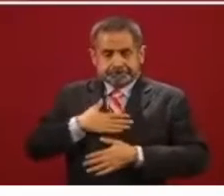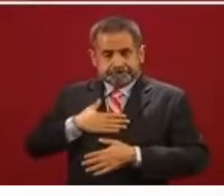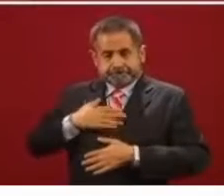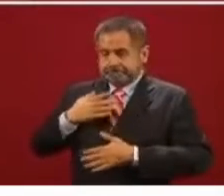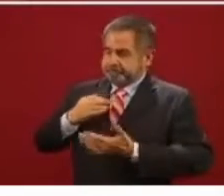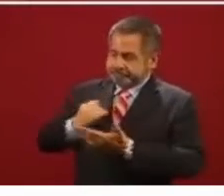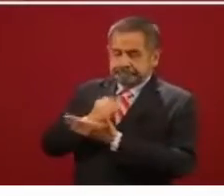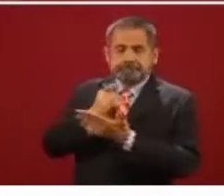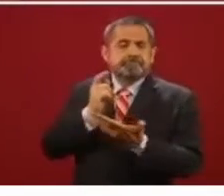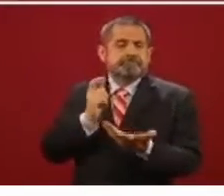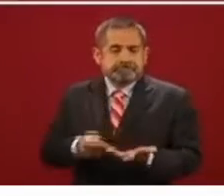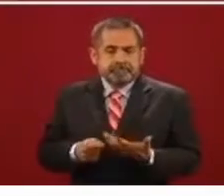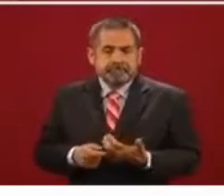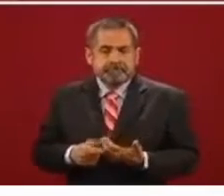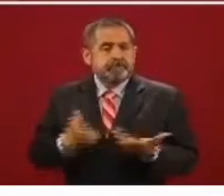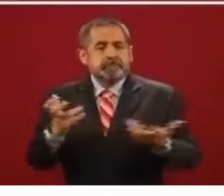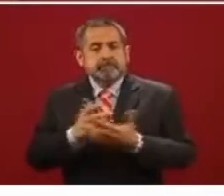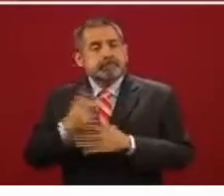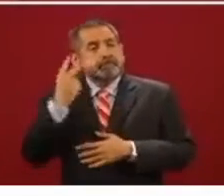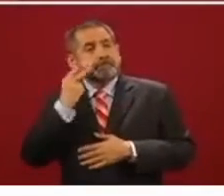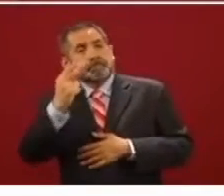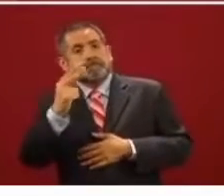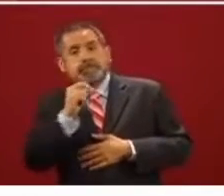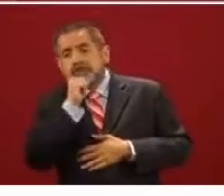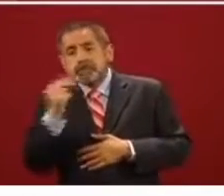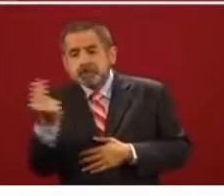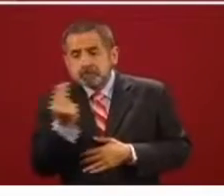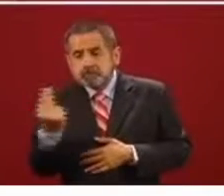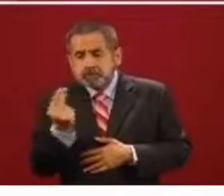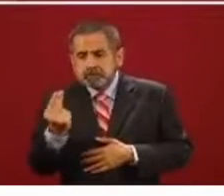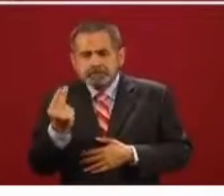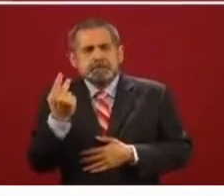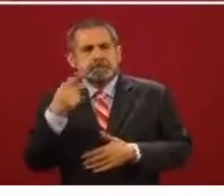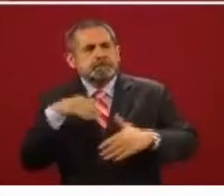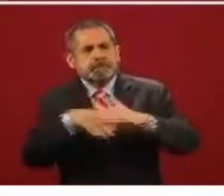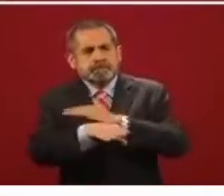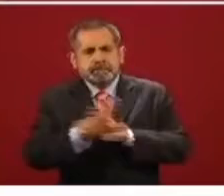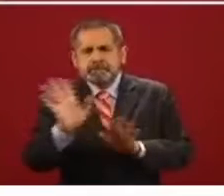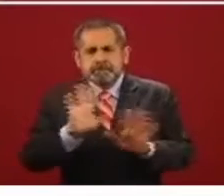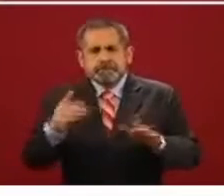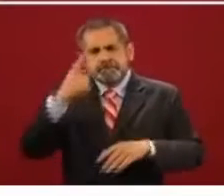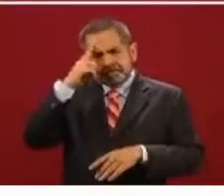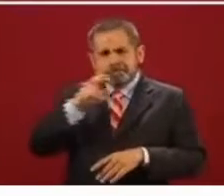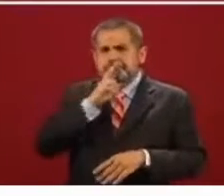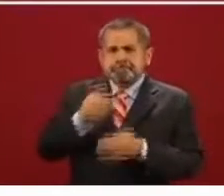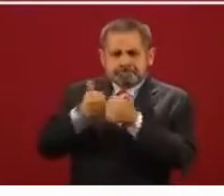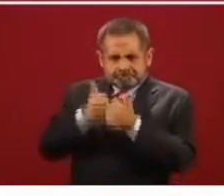lugar, de realizar viajes que no sean esenciales, por su salud.